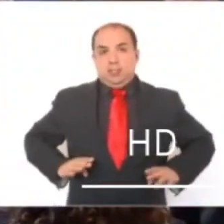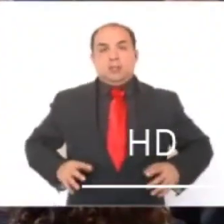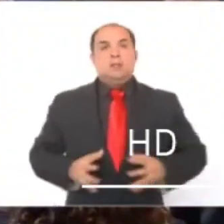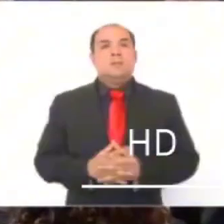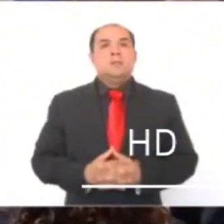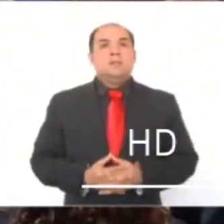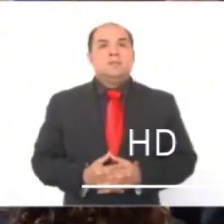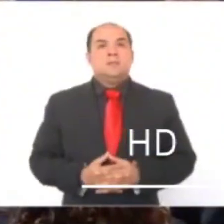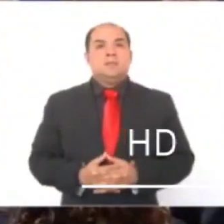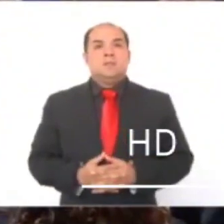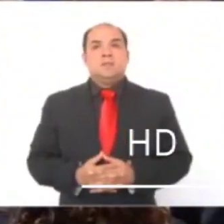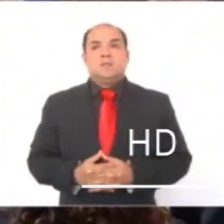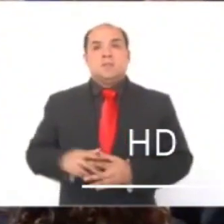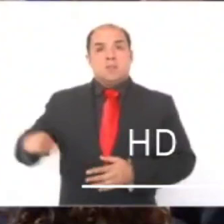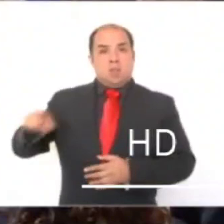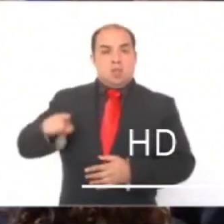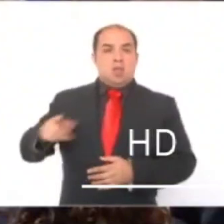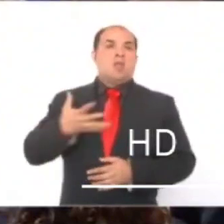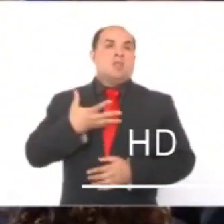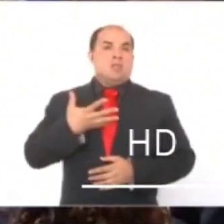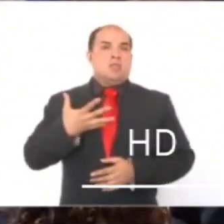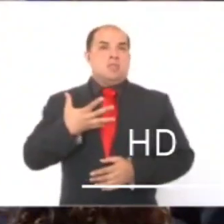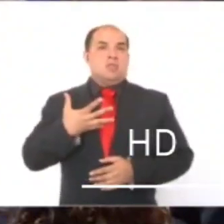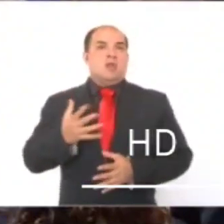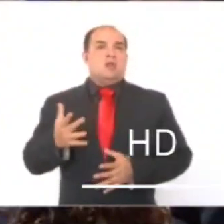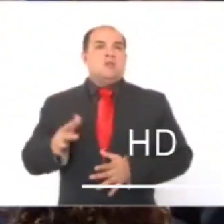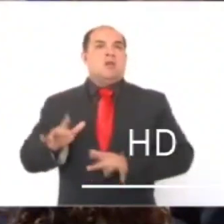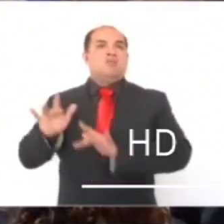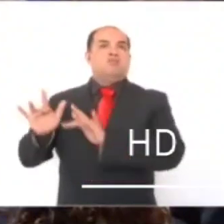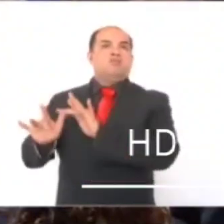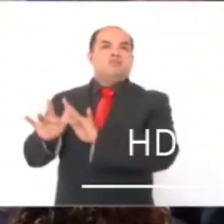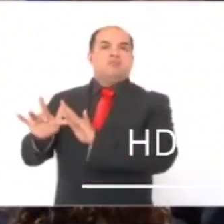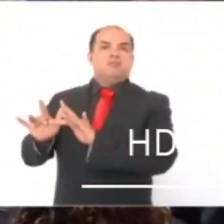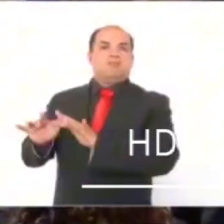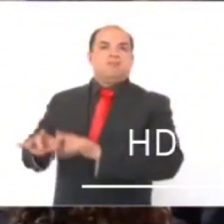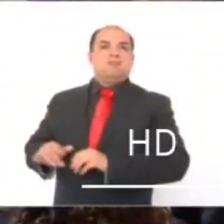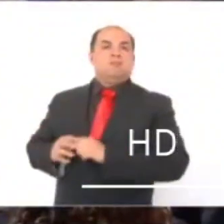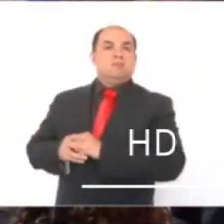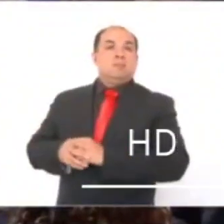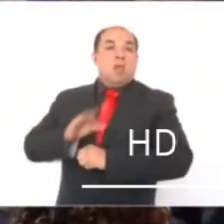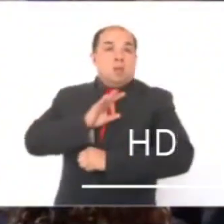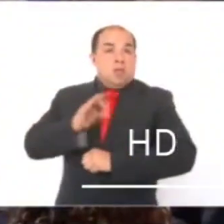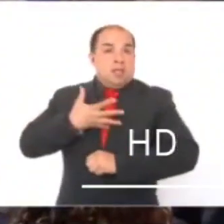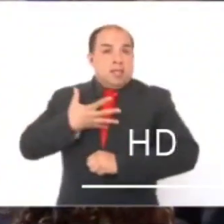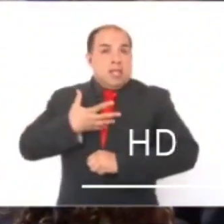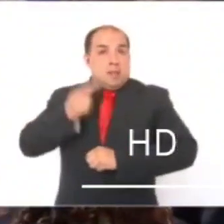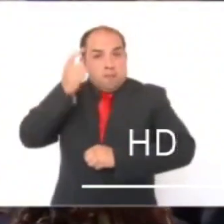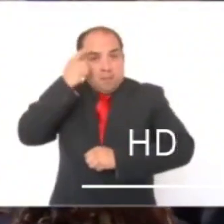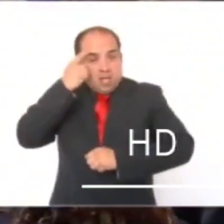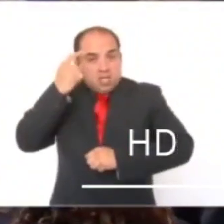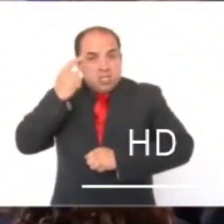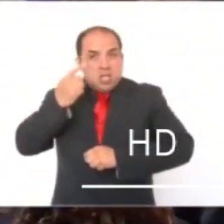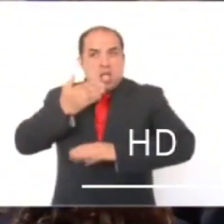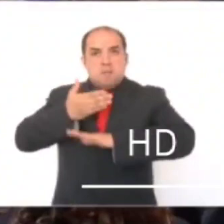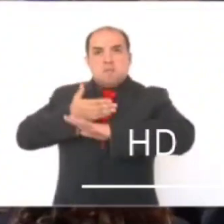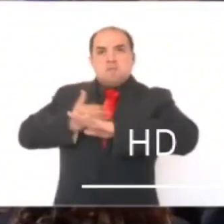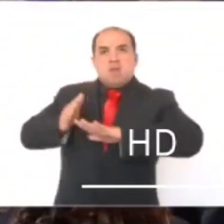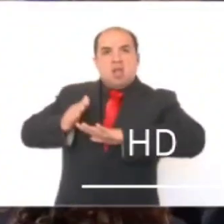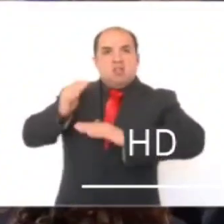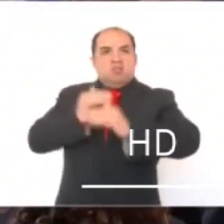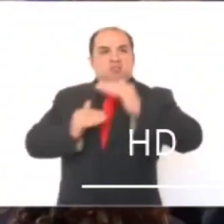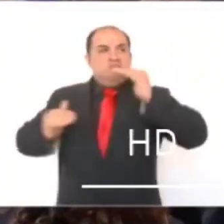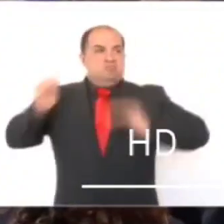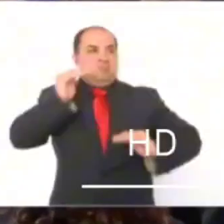característica les permite tener privilegios que germinan un pensamiento blanqueado de superioridad